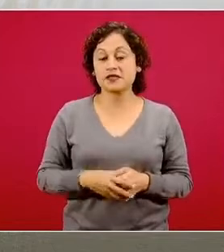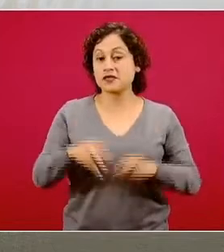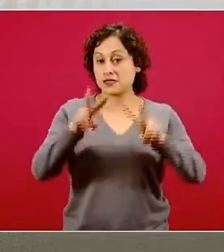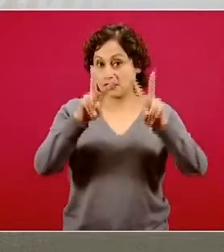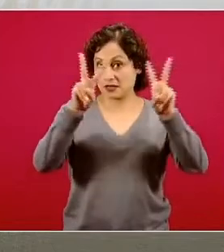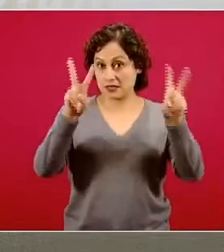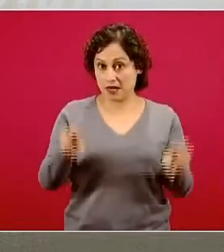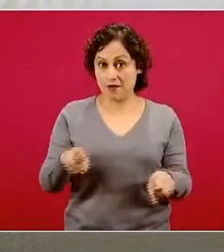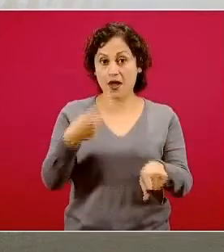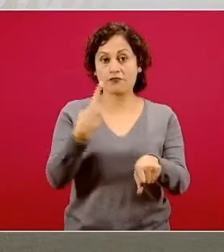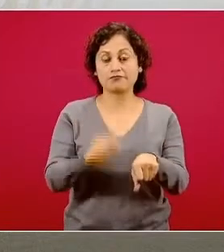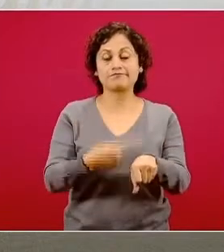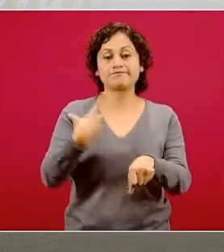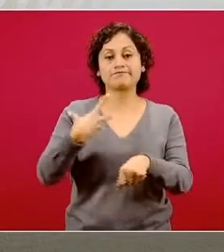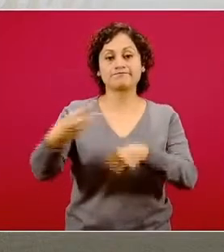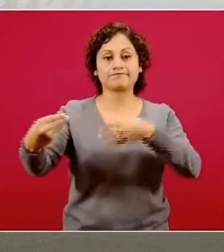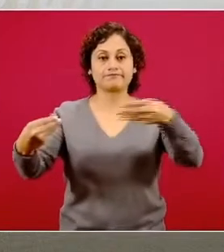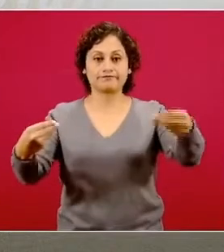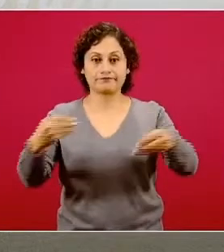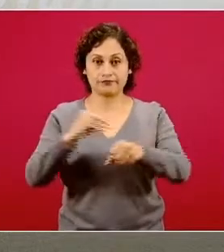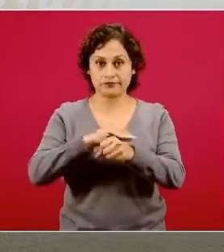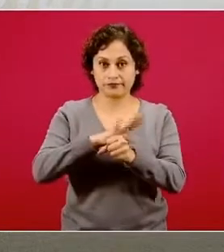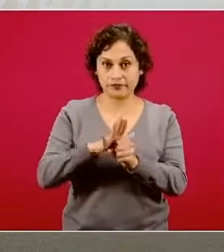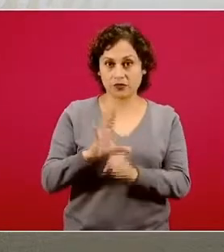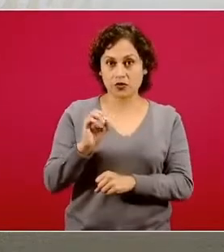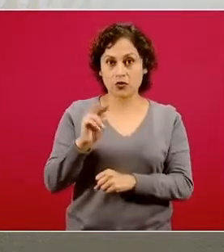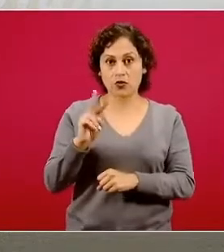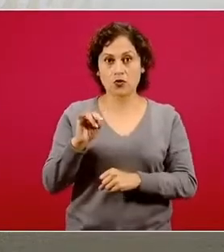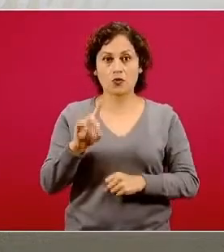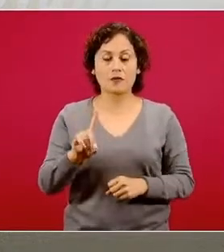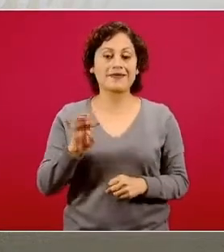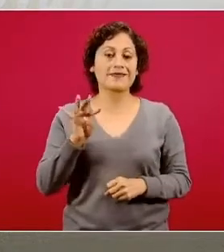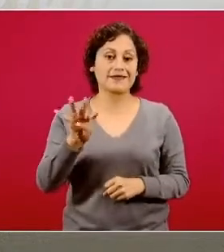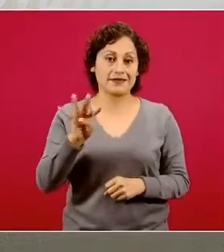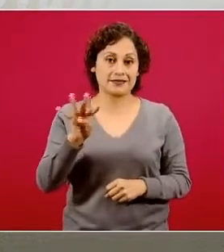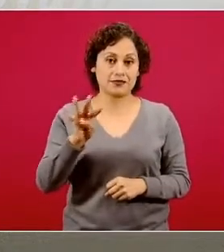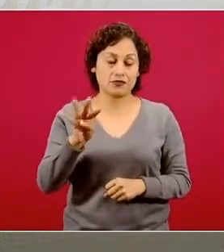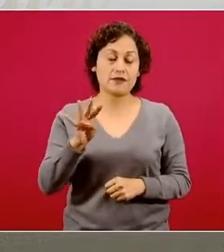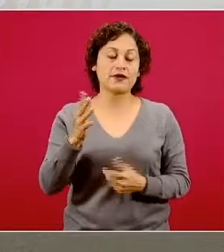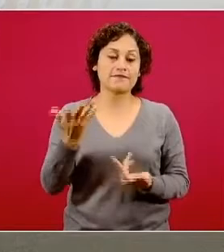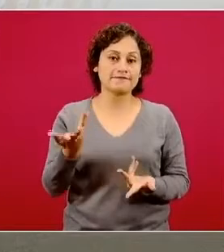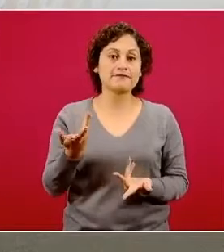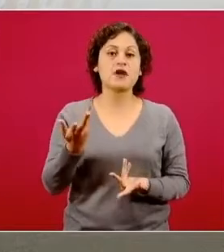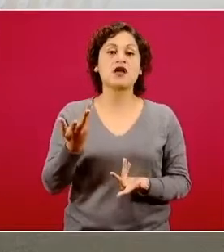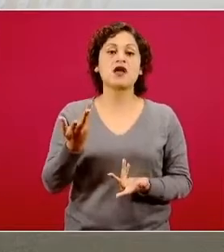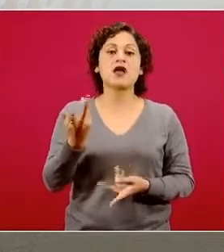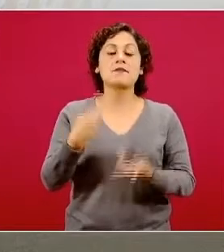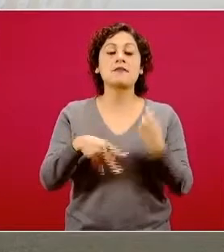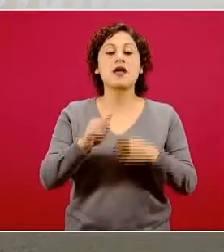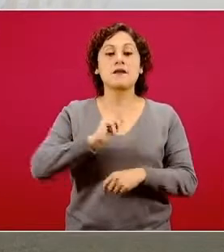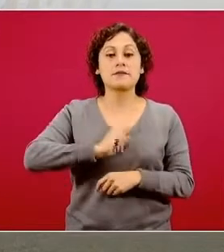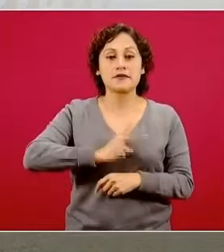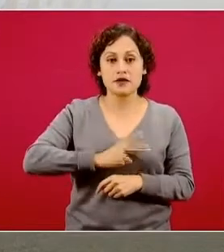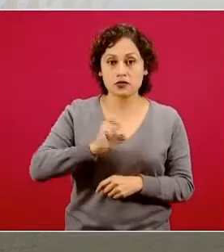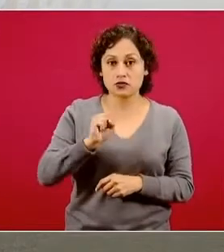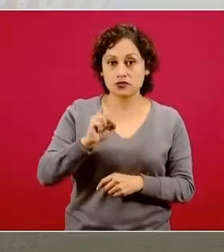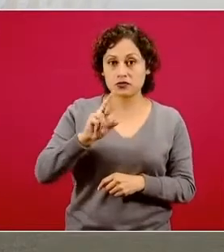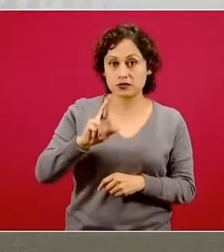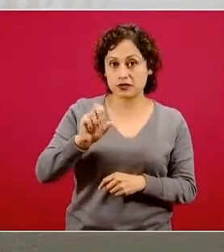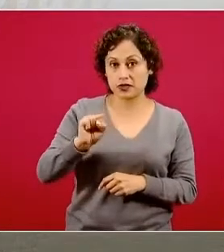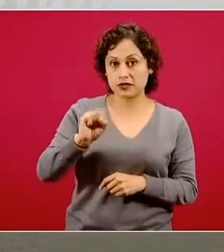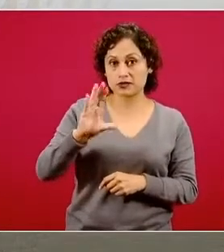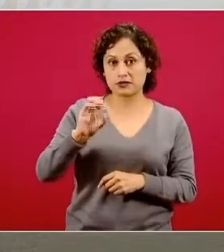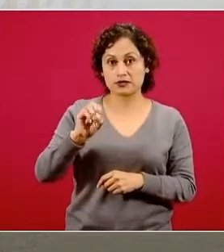epidemia de COVID-19, la enfermedad causada por el virus SARS-CoV-2.